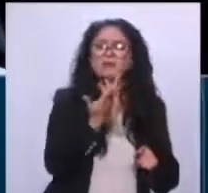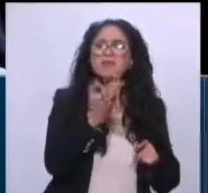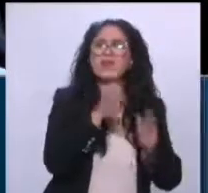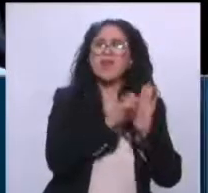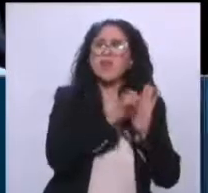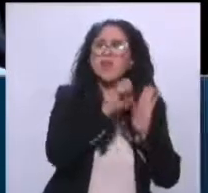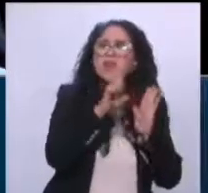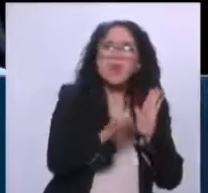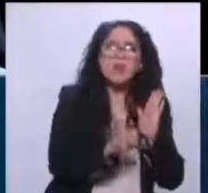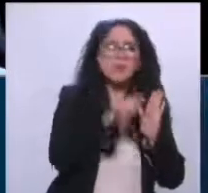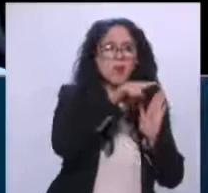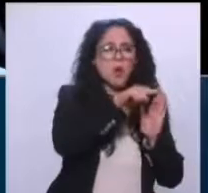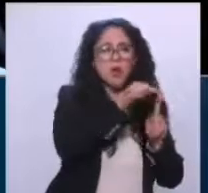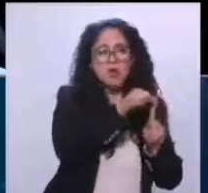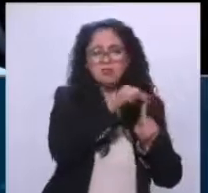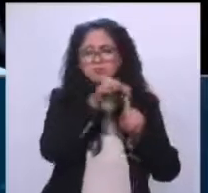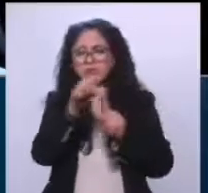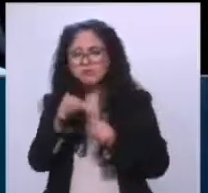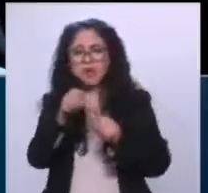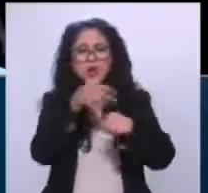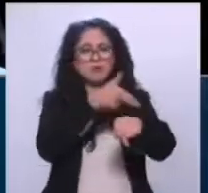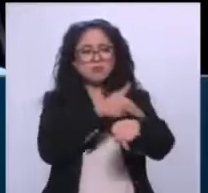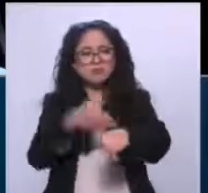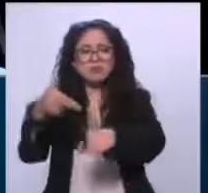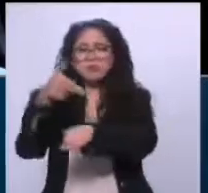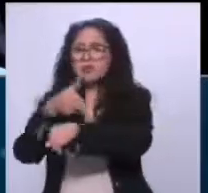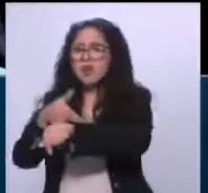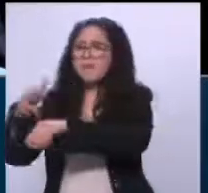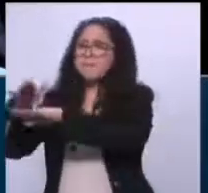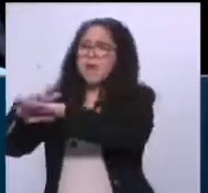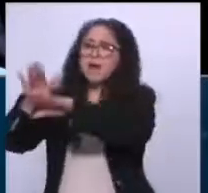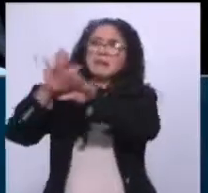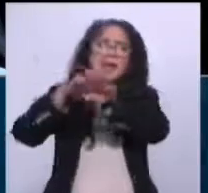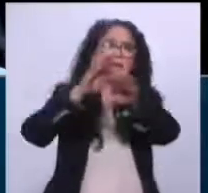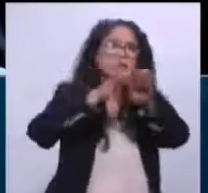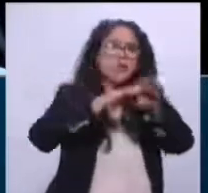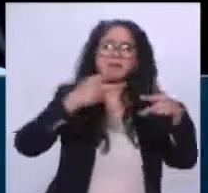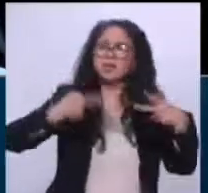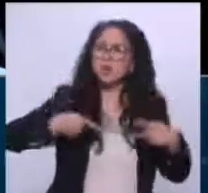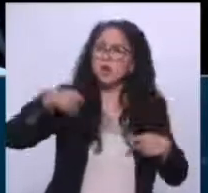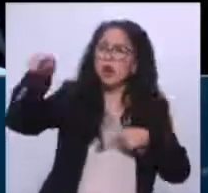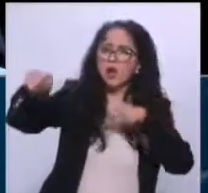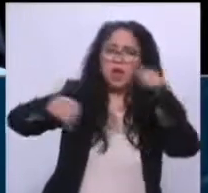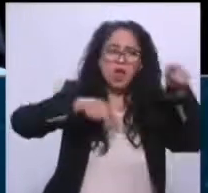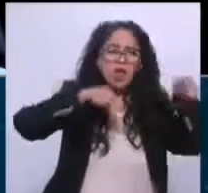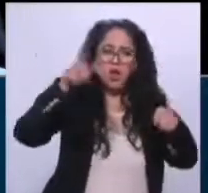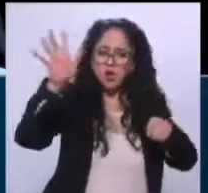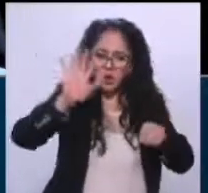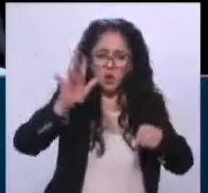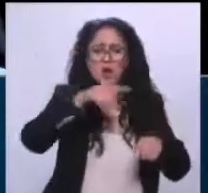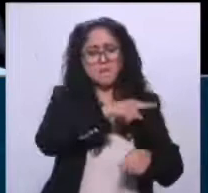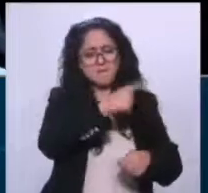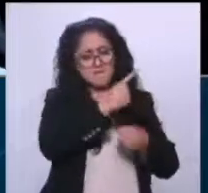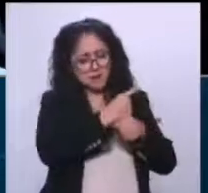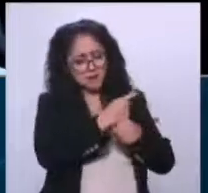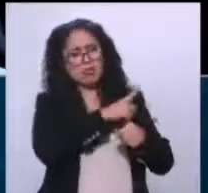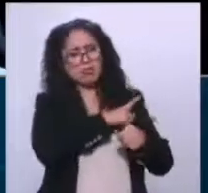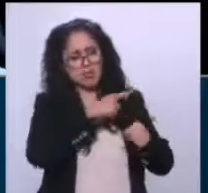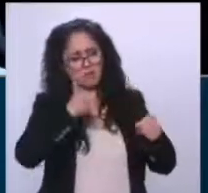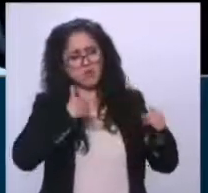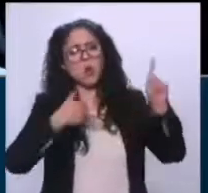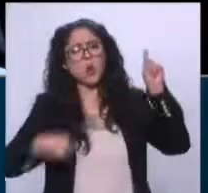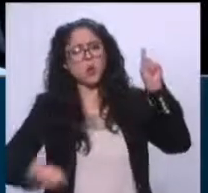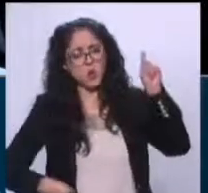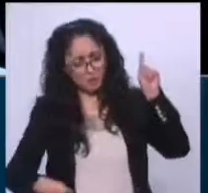otros procesos que involucraran a más personas, simplemente declararse culpable, cosa que no es igual en el caso del criterio